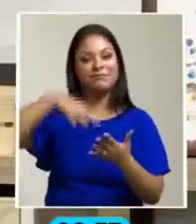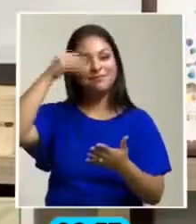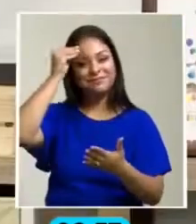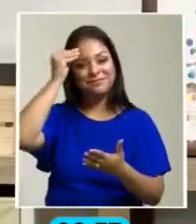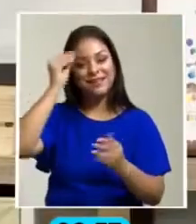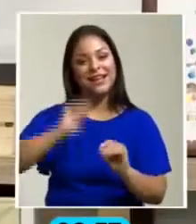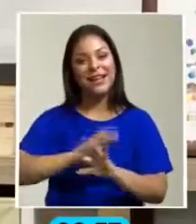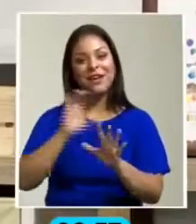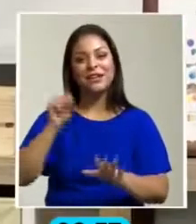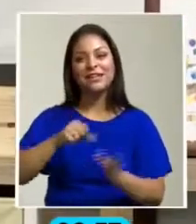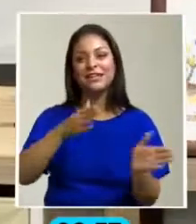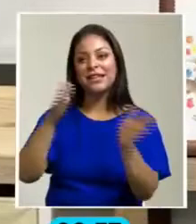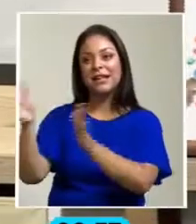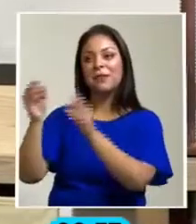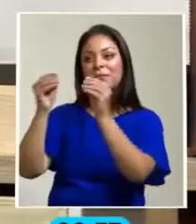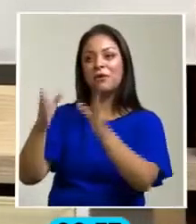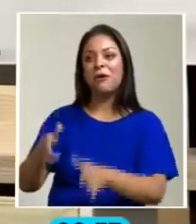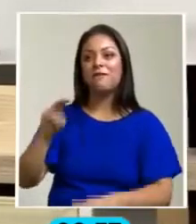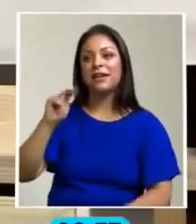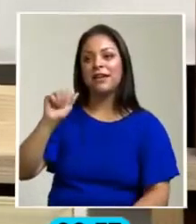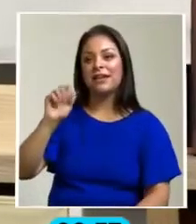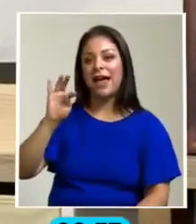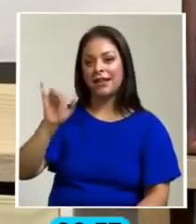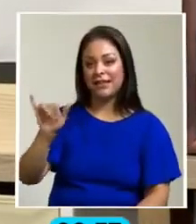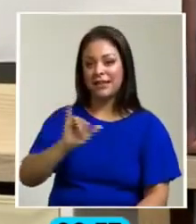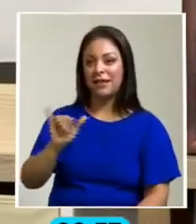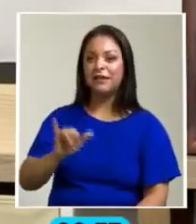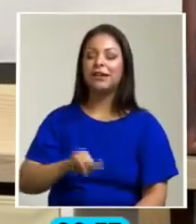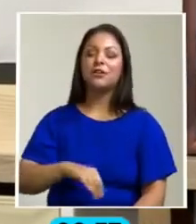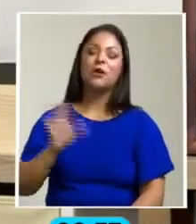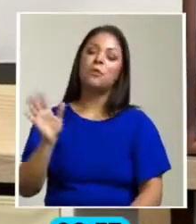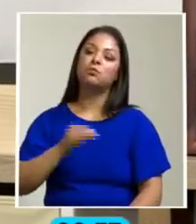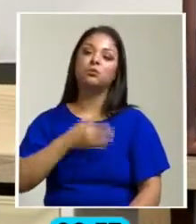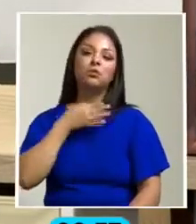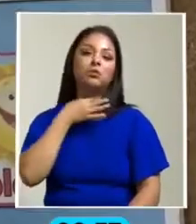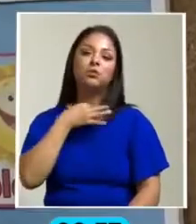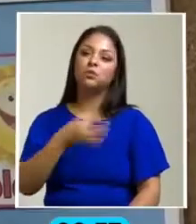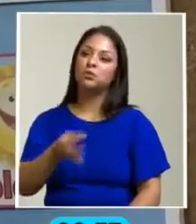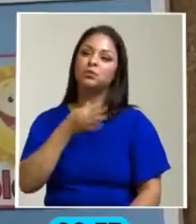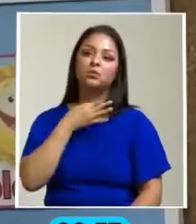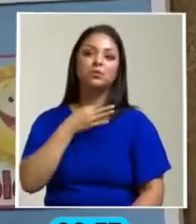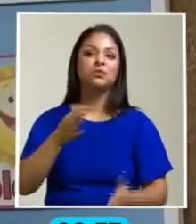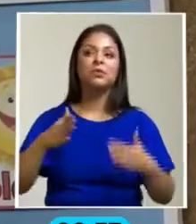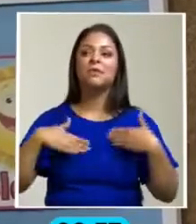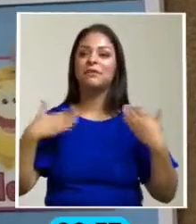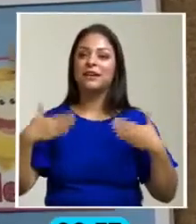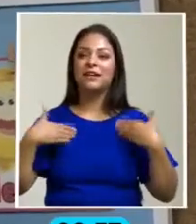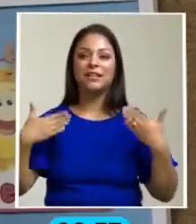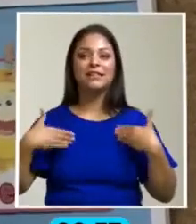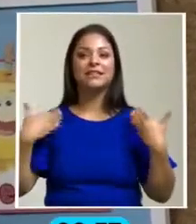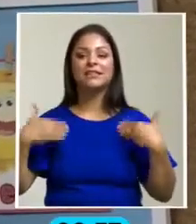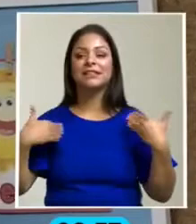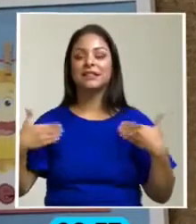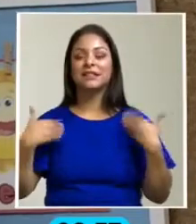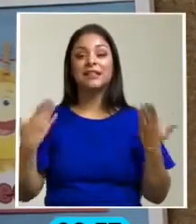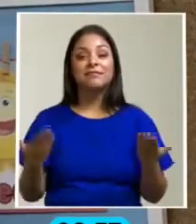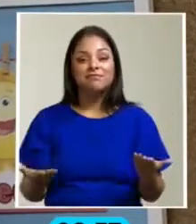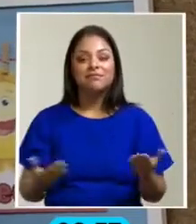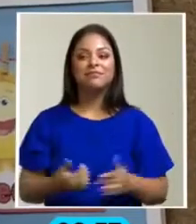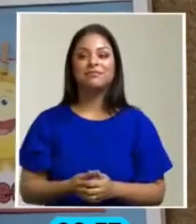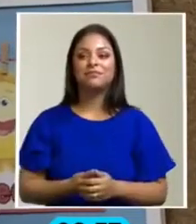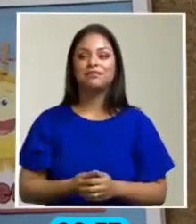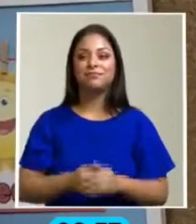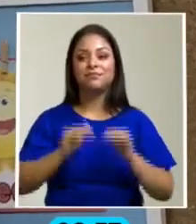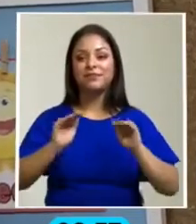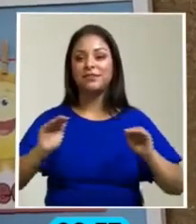niña Natalia, muchas gracias también. No, muchísimo gusto, con muchísimo gusto. Estamos muy felices, estamos contentos. Los